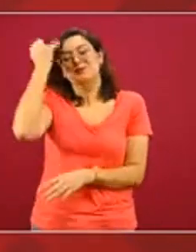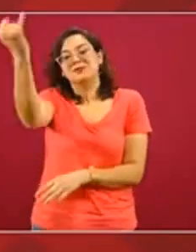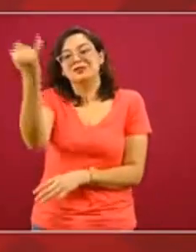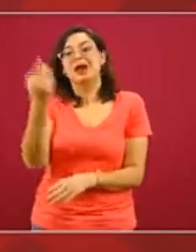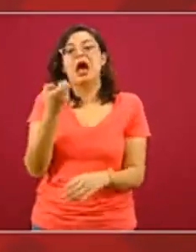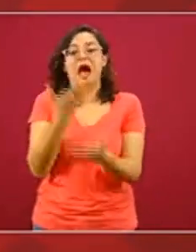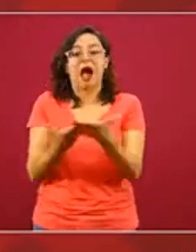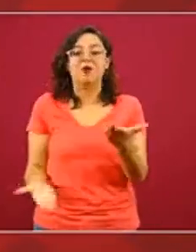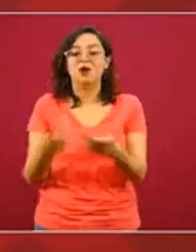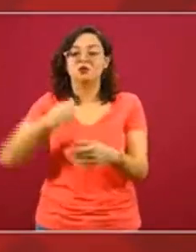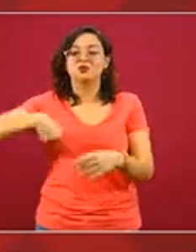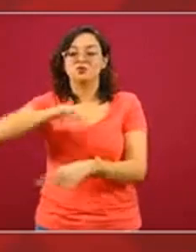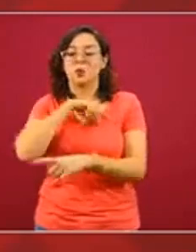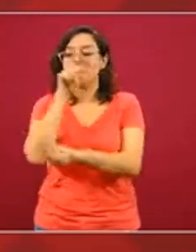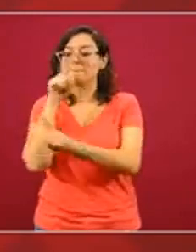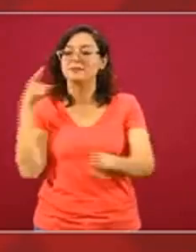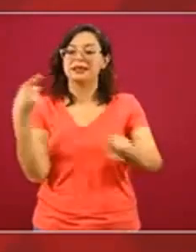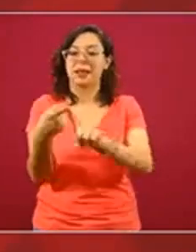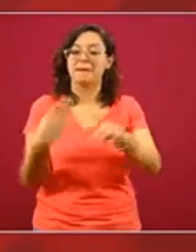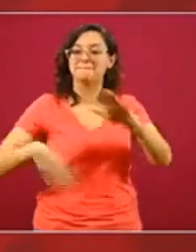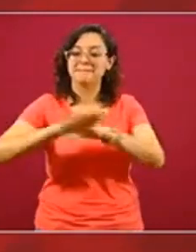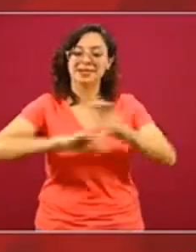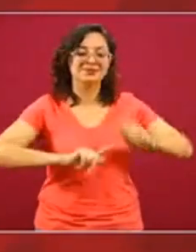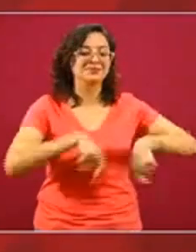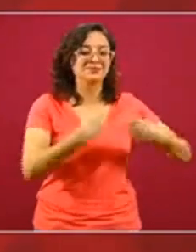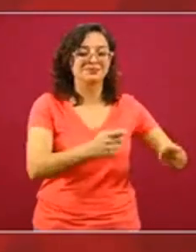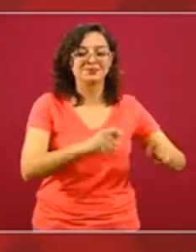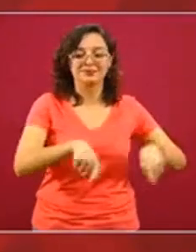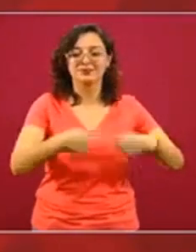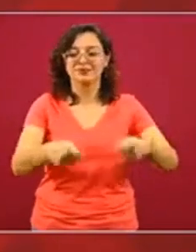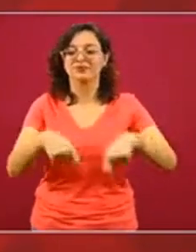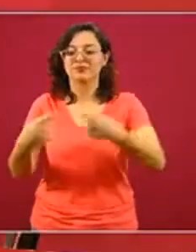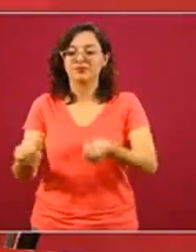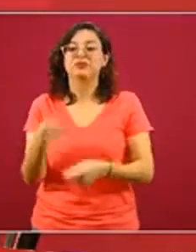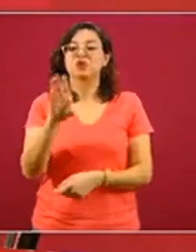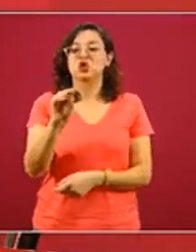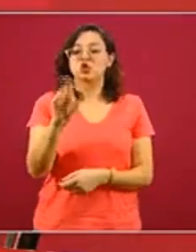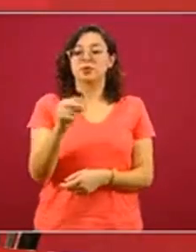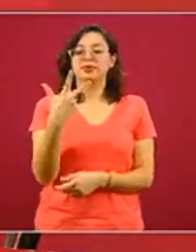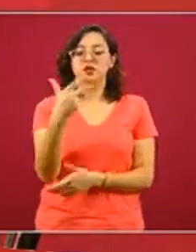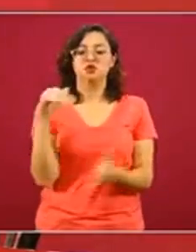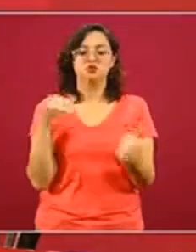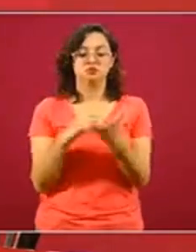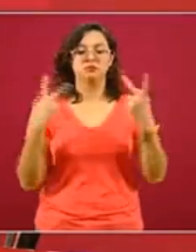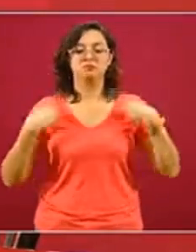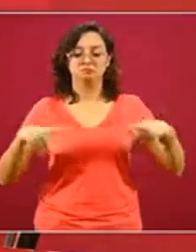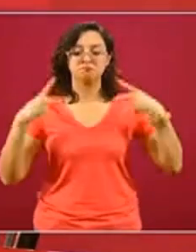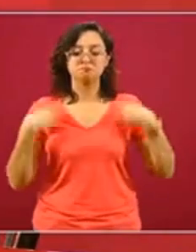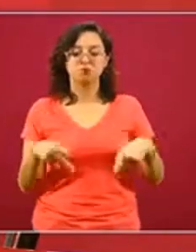de basificar o regularizar a cerca de 98,000